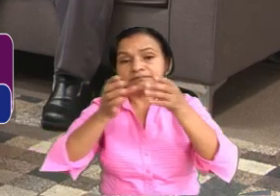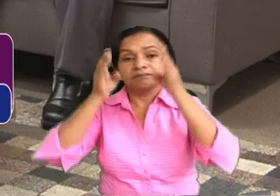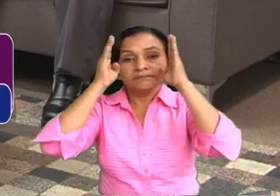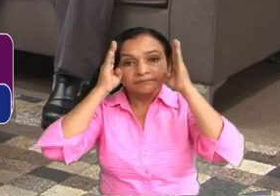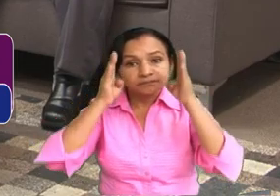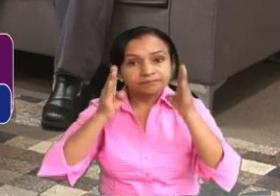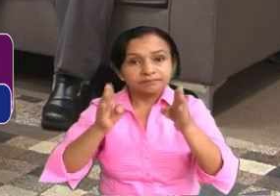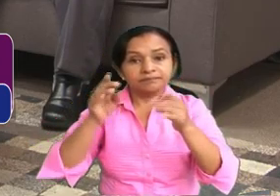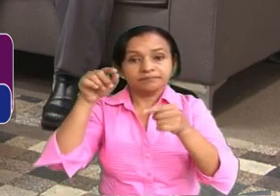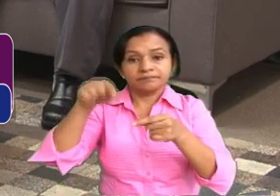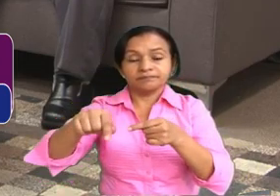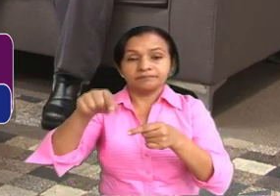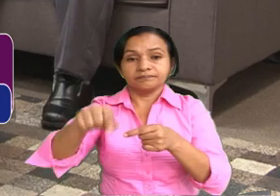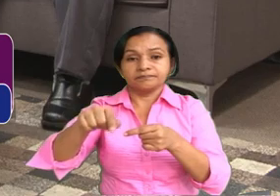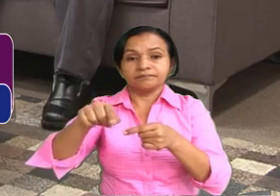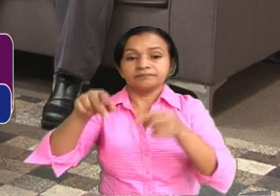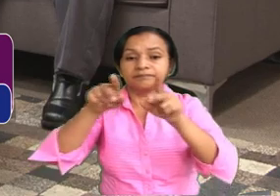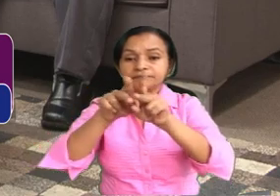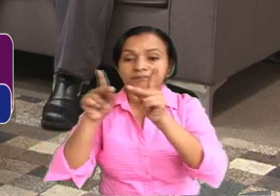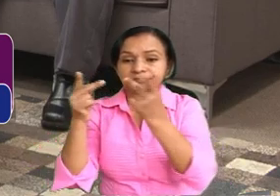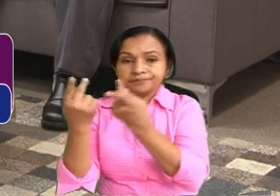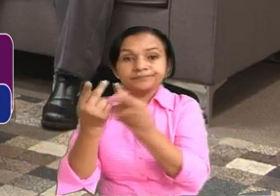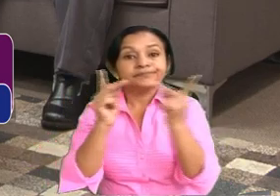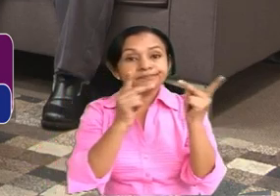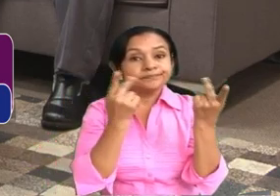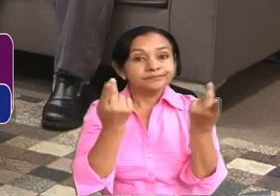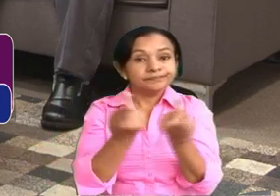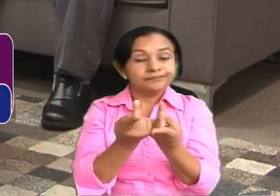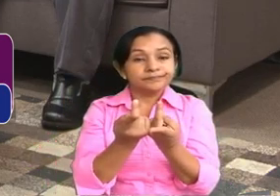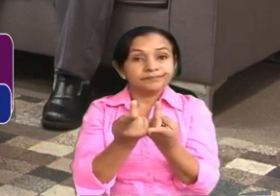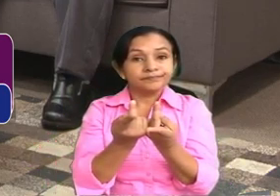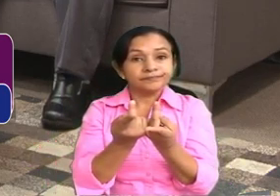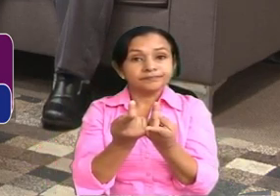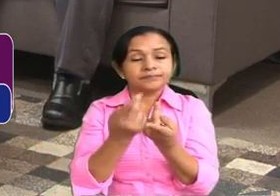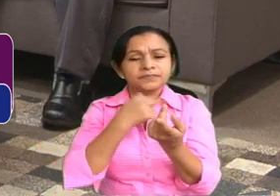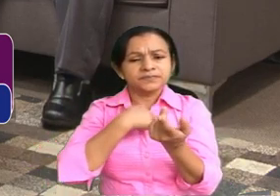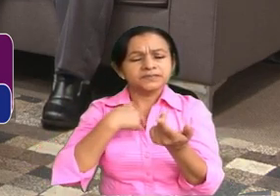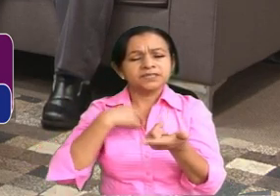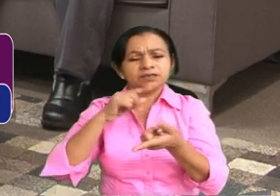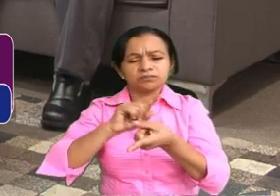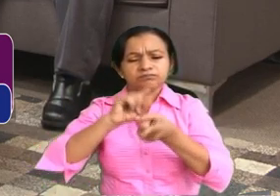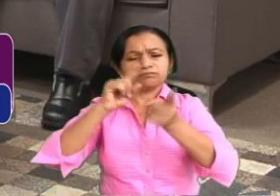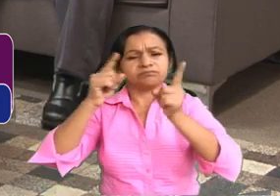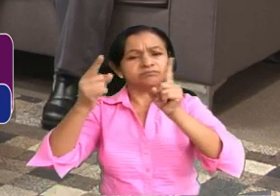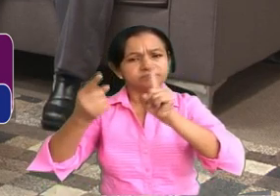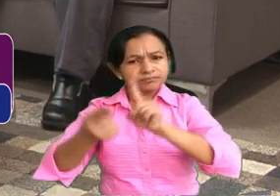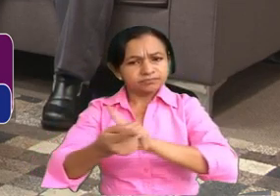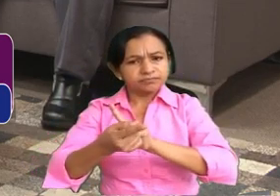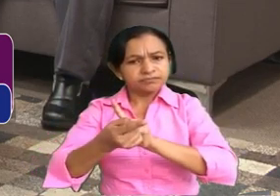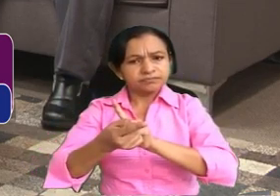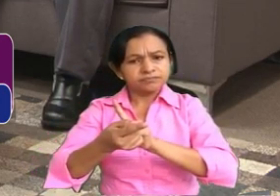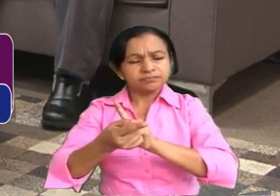directamente a la población. Y esto se está superando